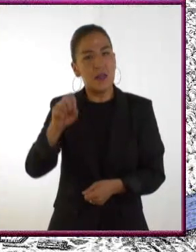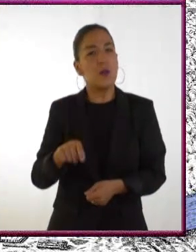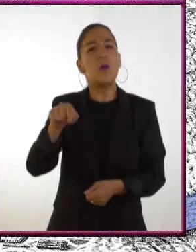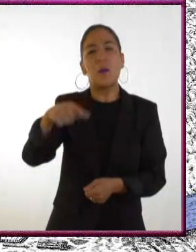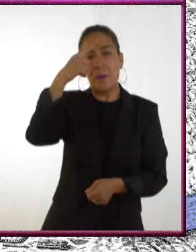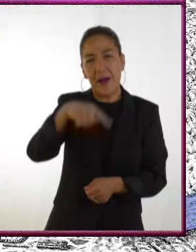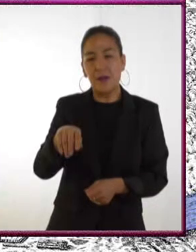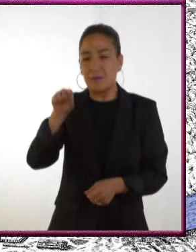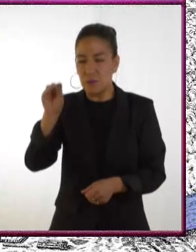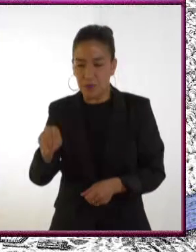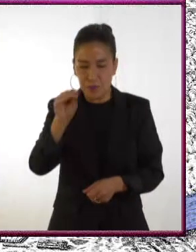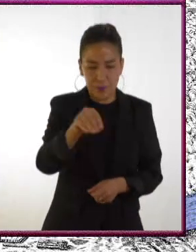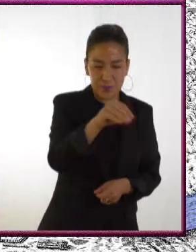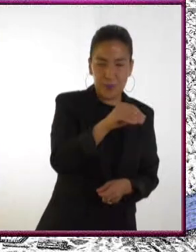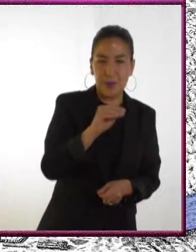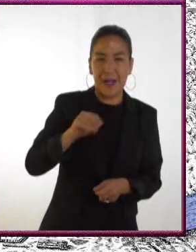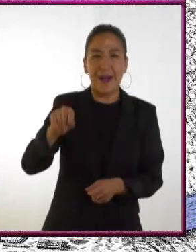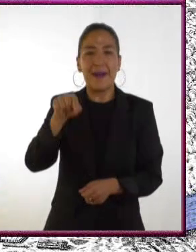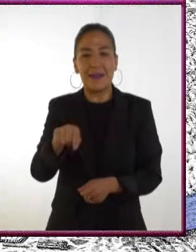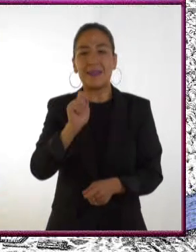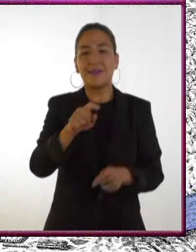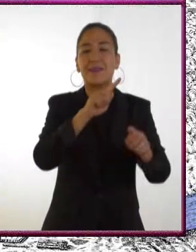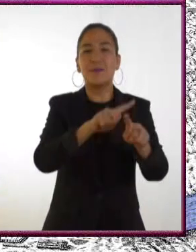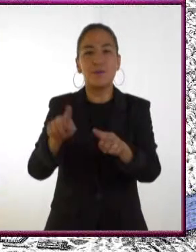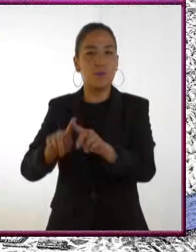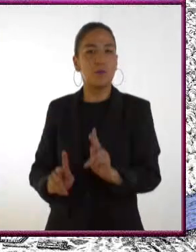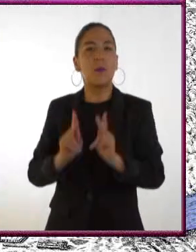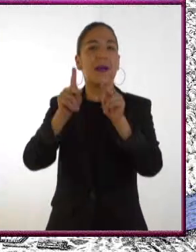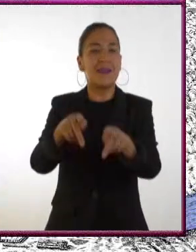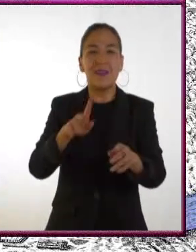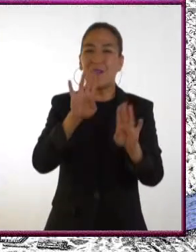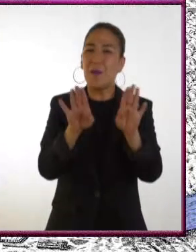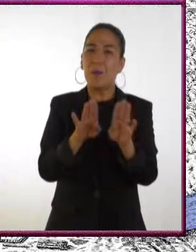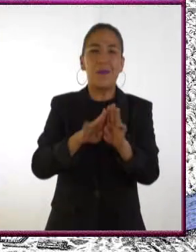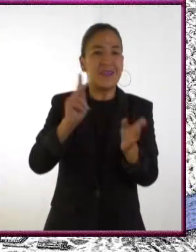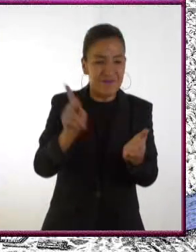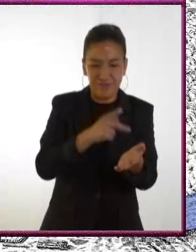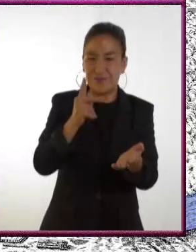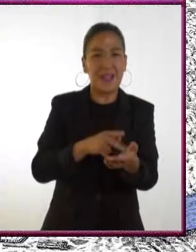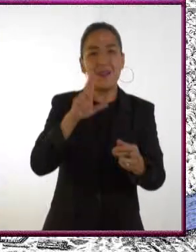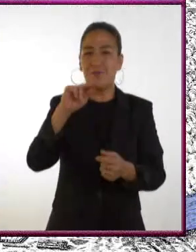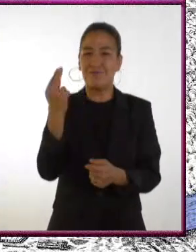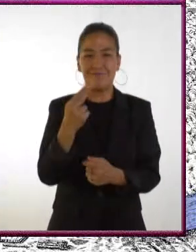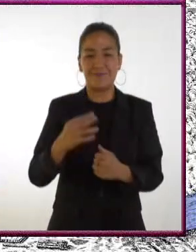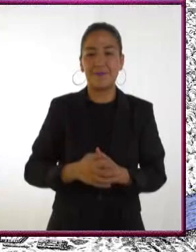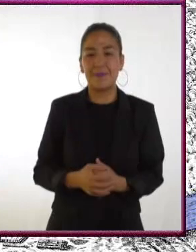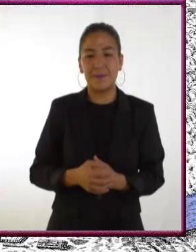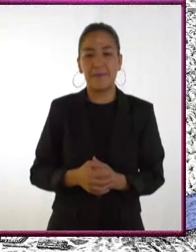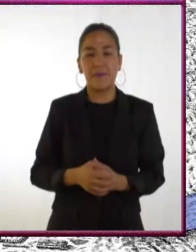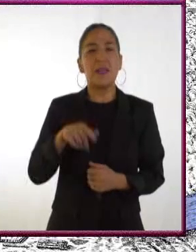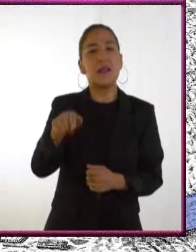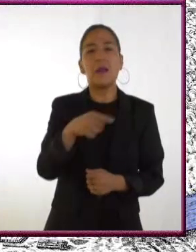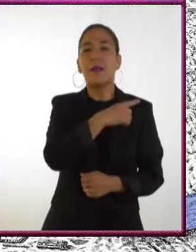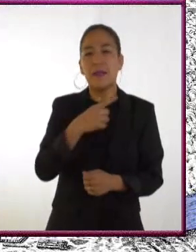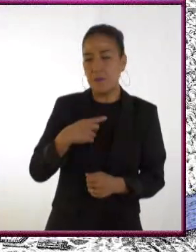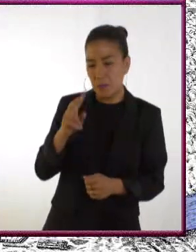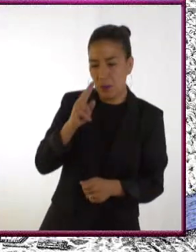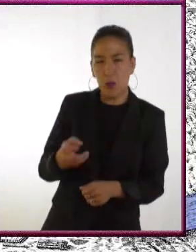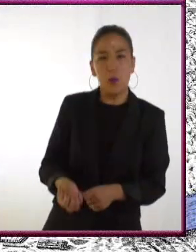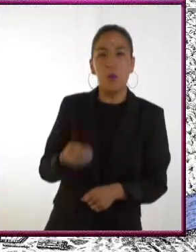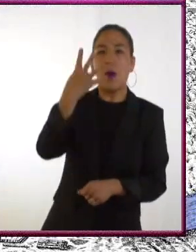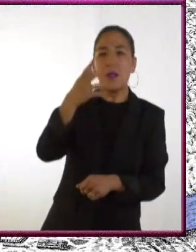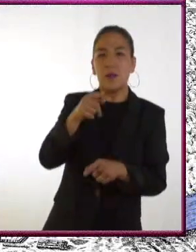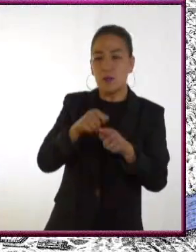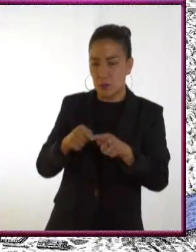que permita recorrer todos estos diferentes puentes sin repetir, y el criterio tiene que ver con fijarnos